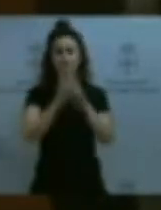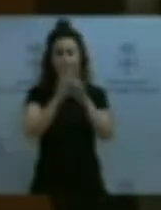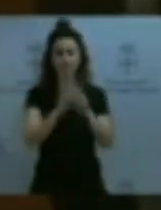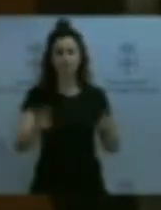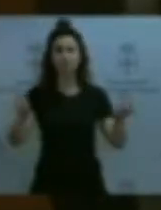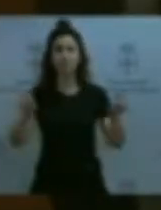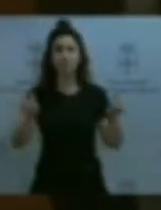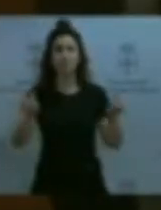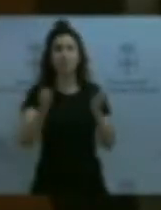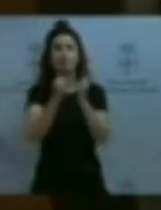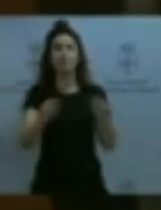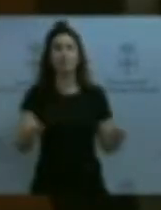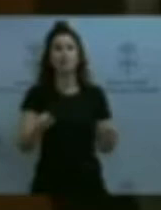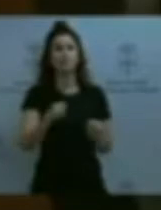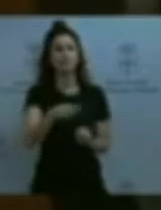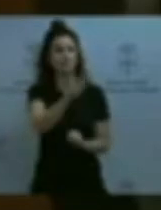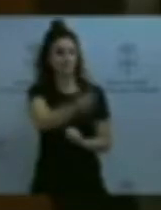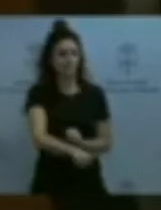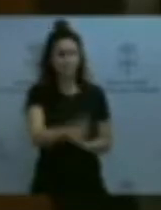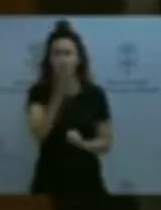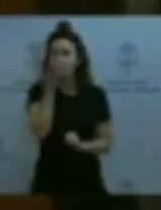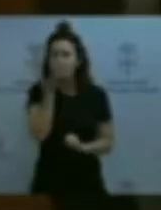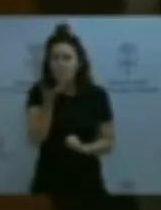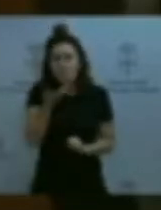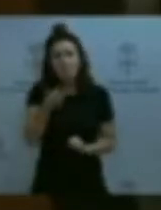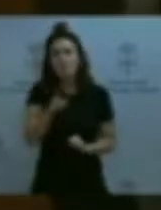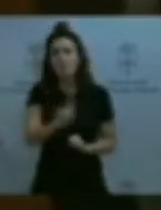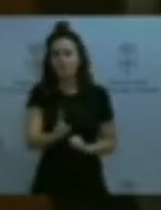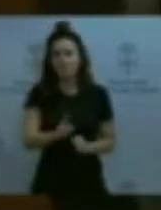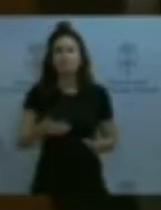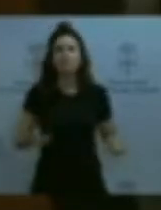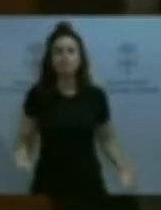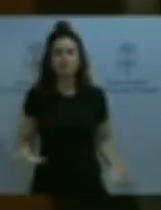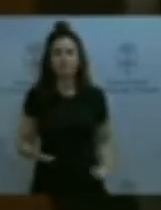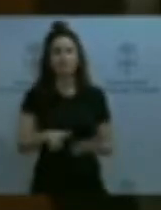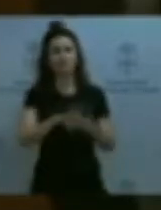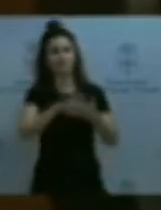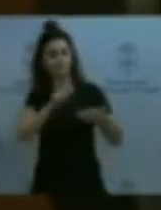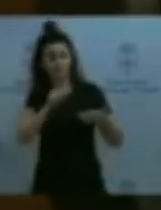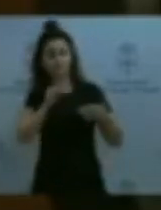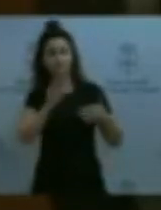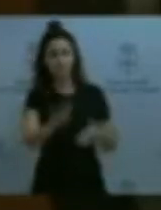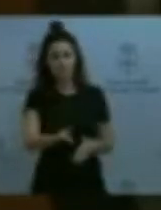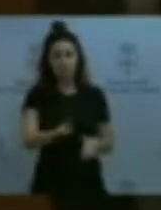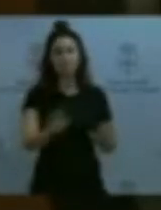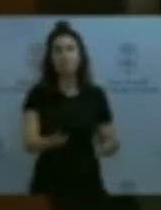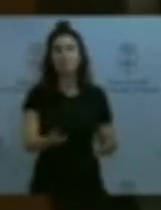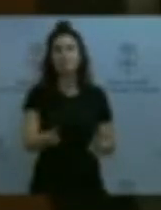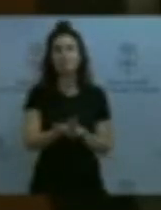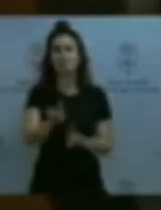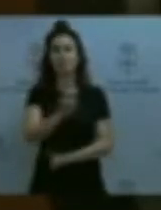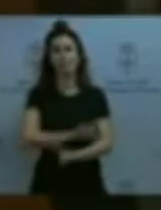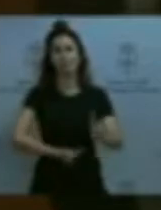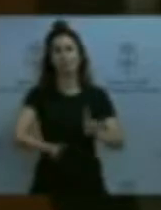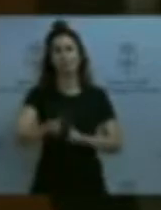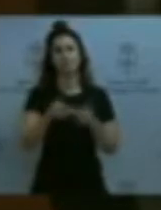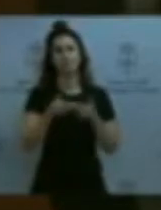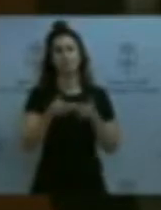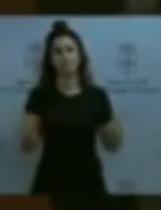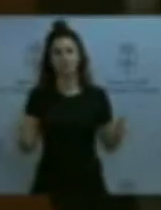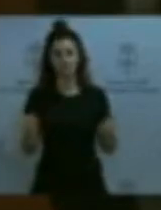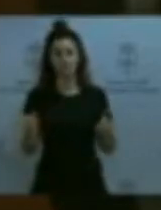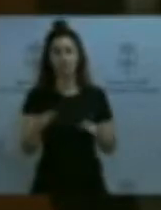no lo haga si es que se desbloqueó un problema que impedía un uso final de un túnel gracias al